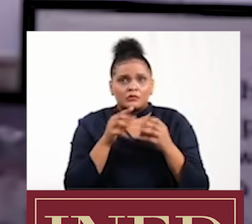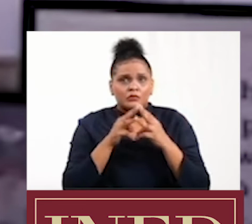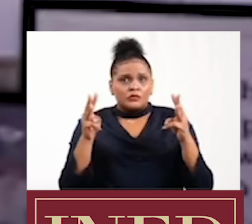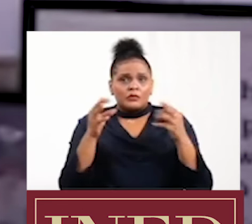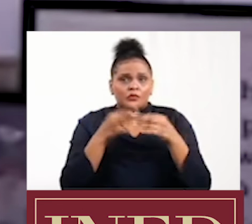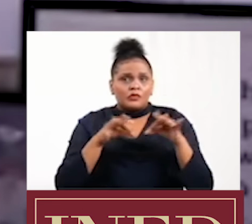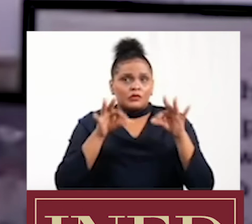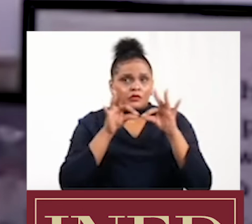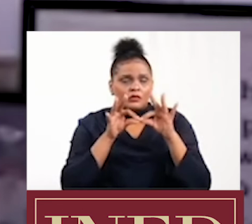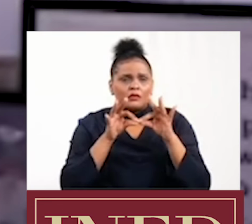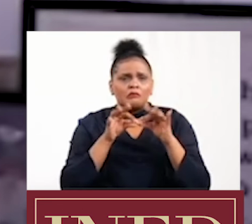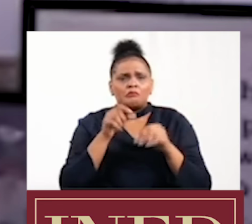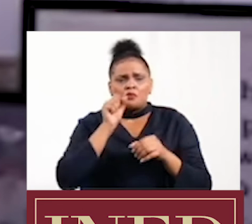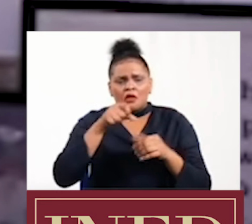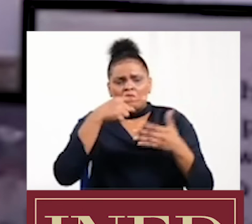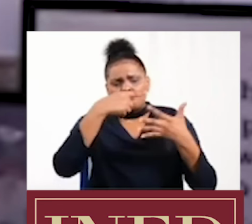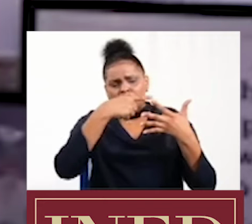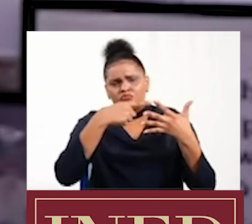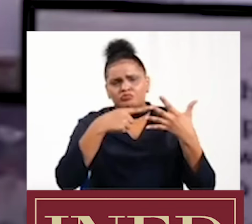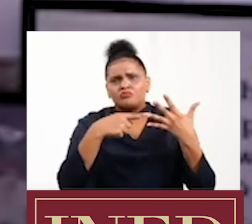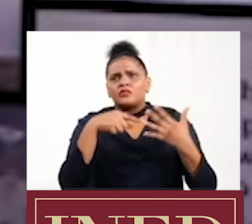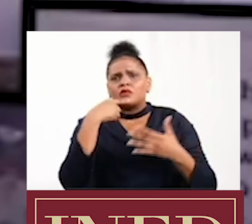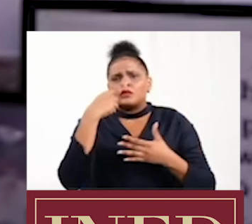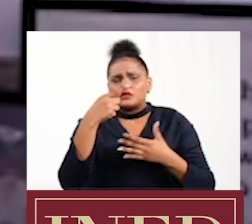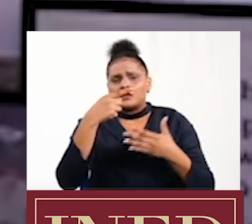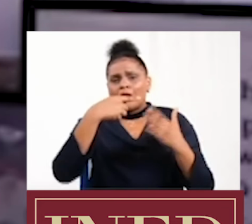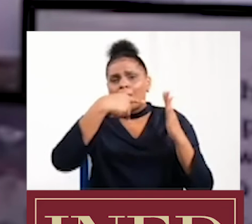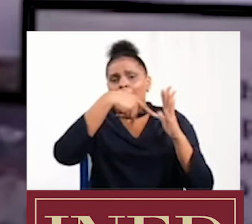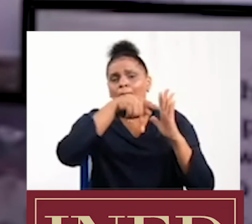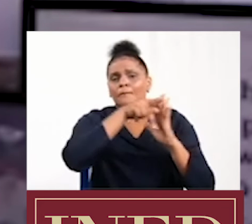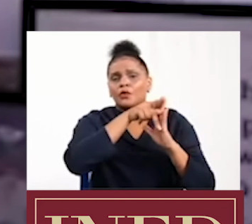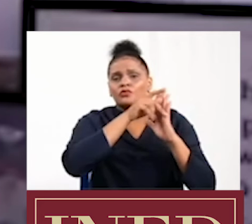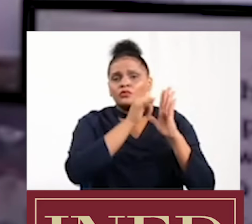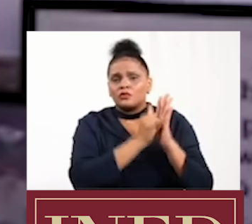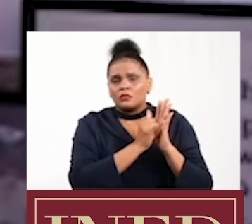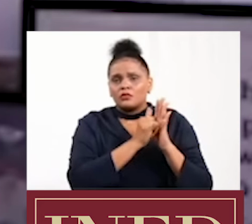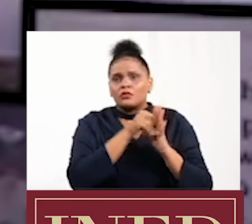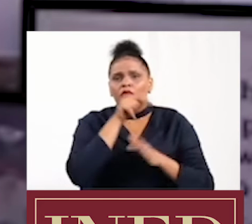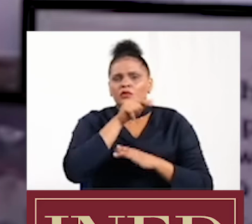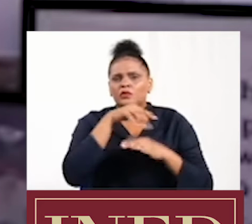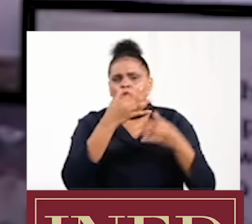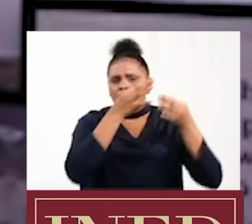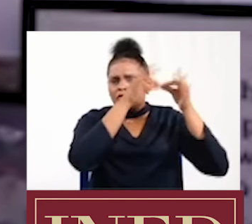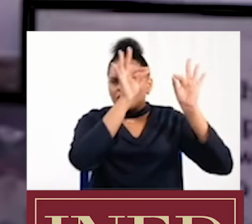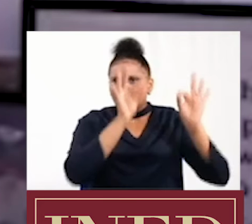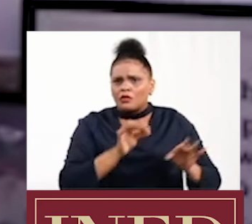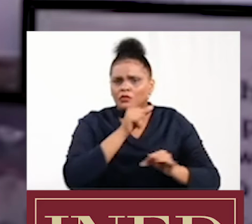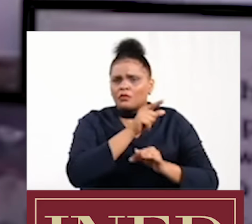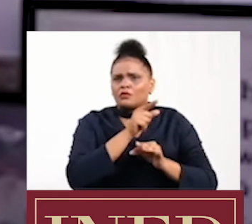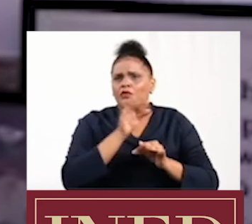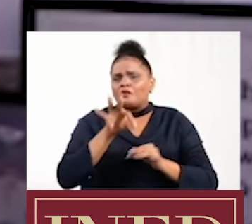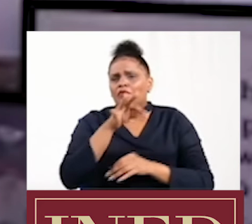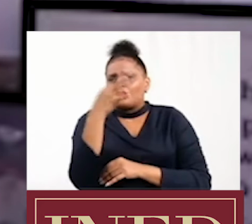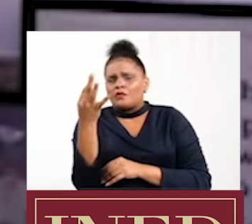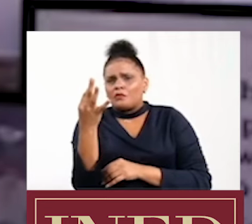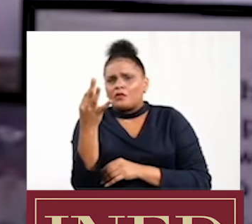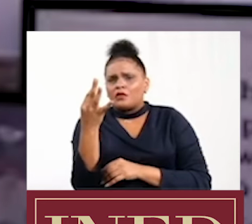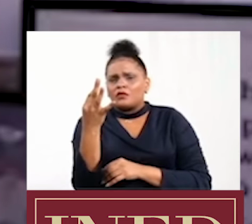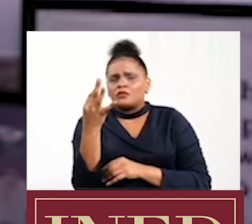quiero el proyecto atenea fue estructurado de forma tal que el diagnóstico